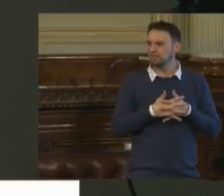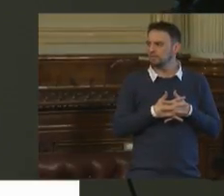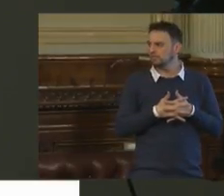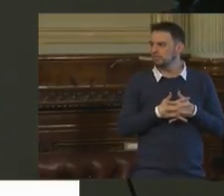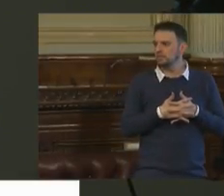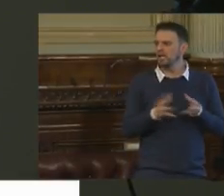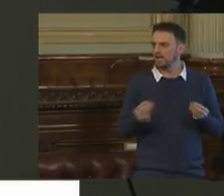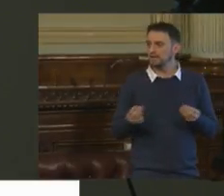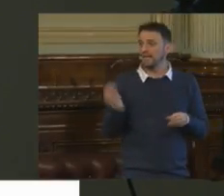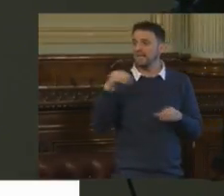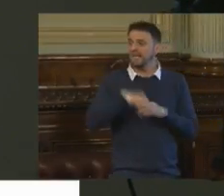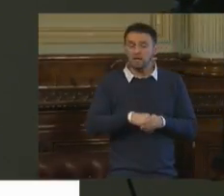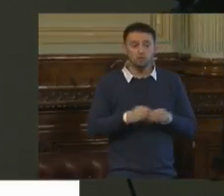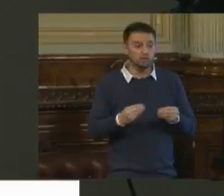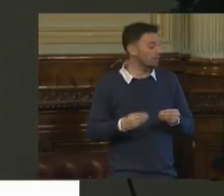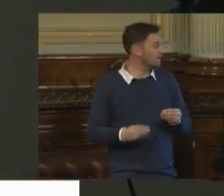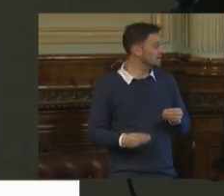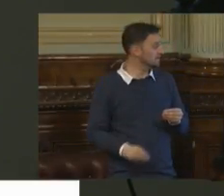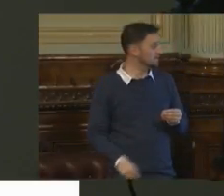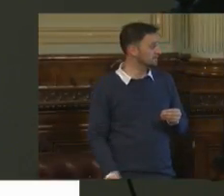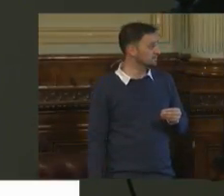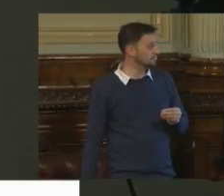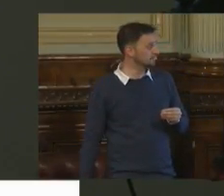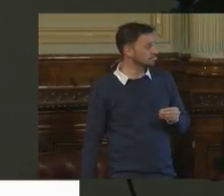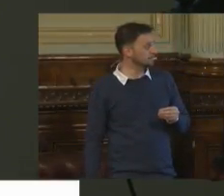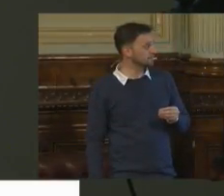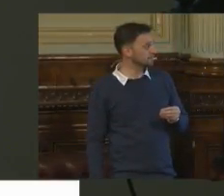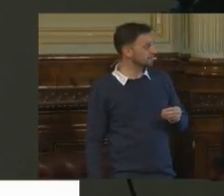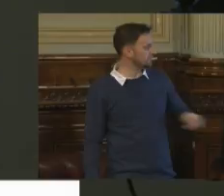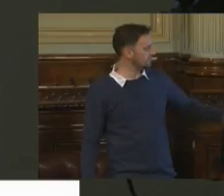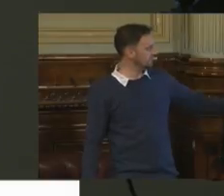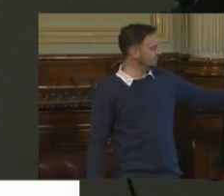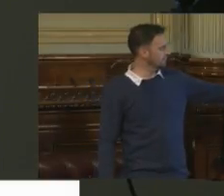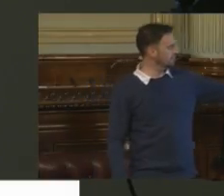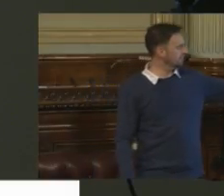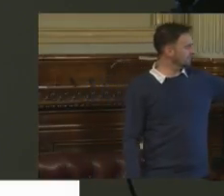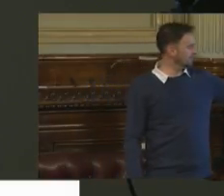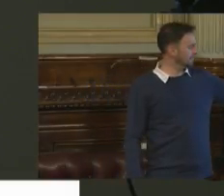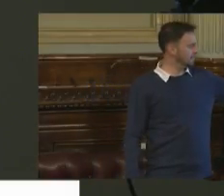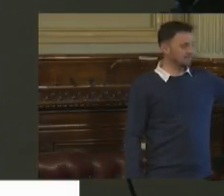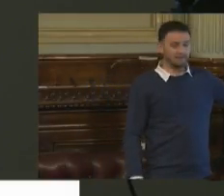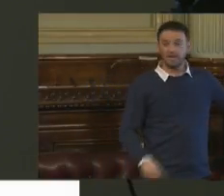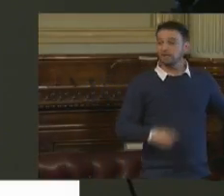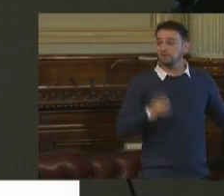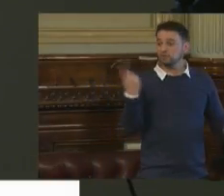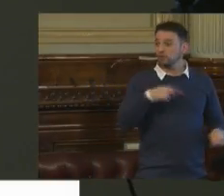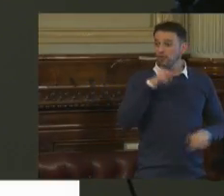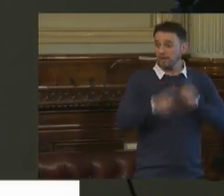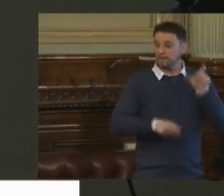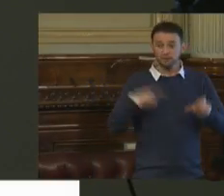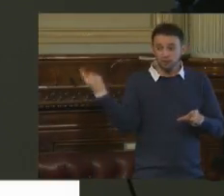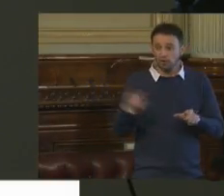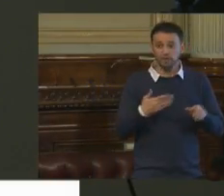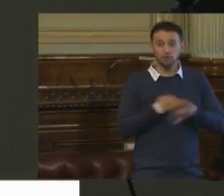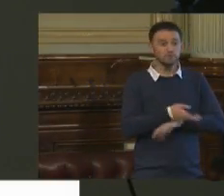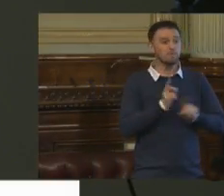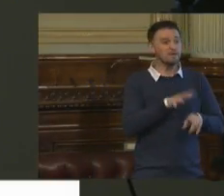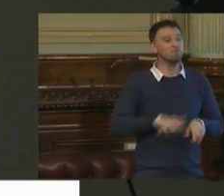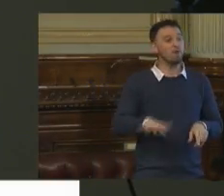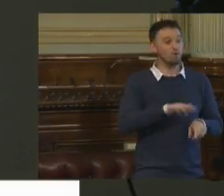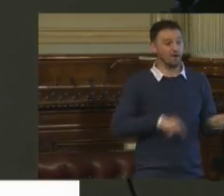inclusión es un cordón como el que se ve en la imagen donde todo el mundo cruza por el mismo lado